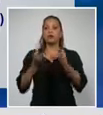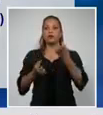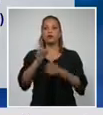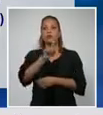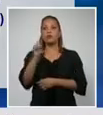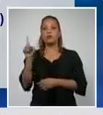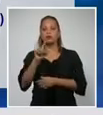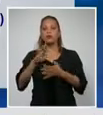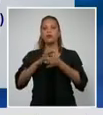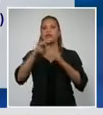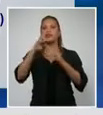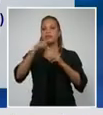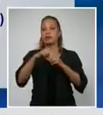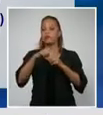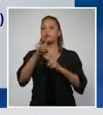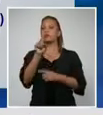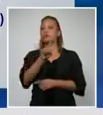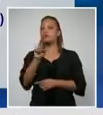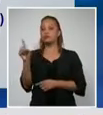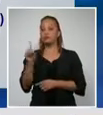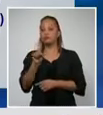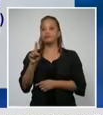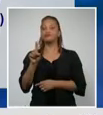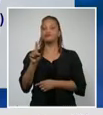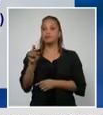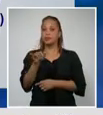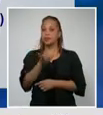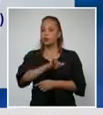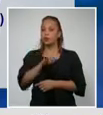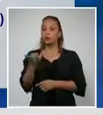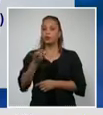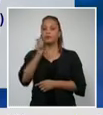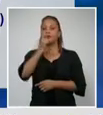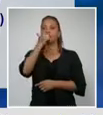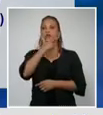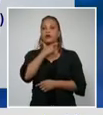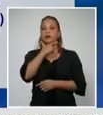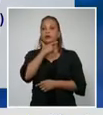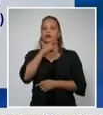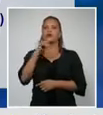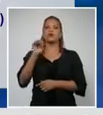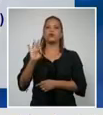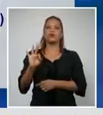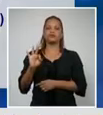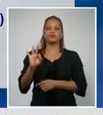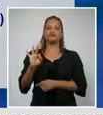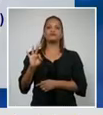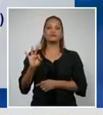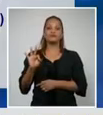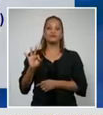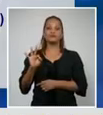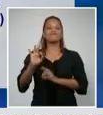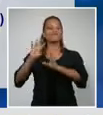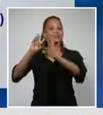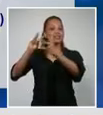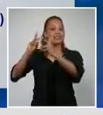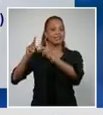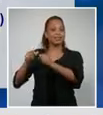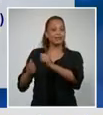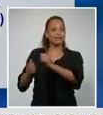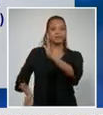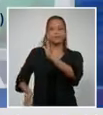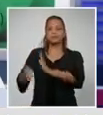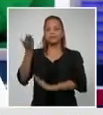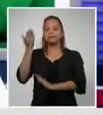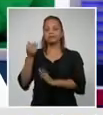11, Guantánamo 11 igualmente y Ciego de Ávila 8. Cifras muy elevadas